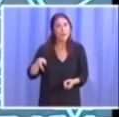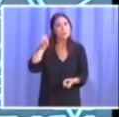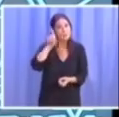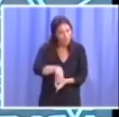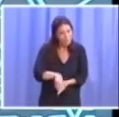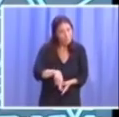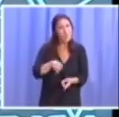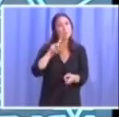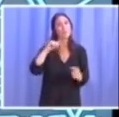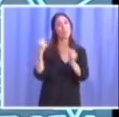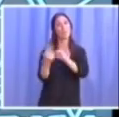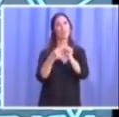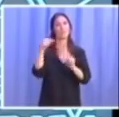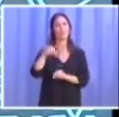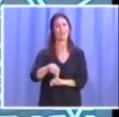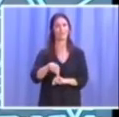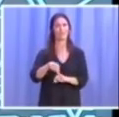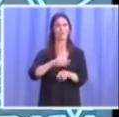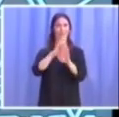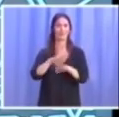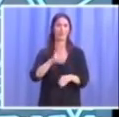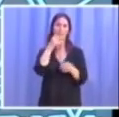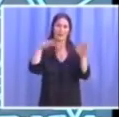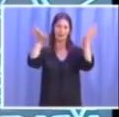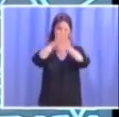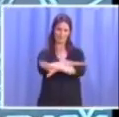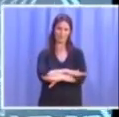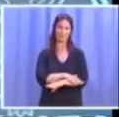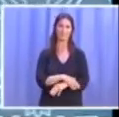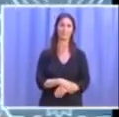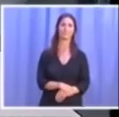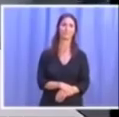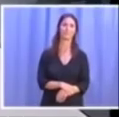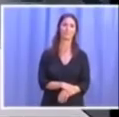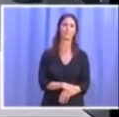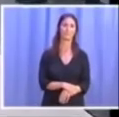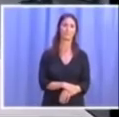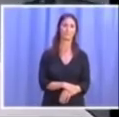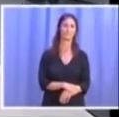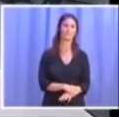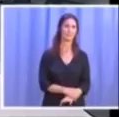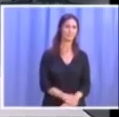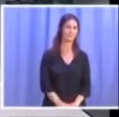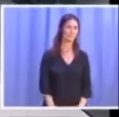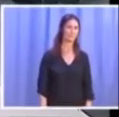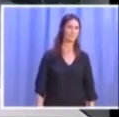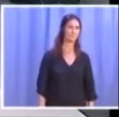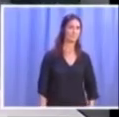este debate final en TG7. Buenas noches, muchas gracias. Gracias. Muchas gracias.